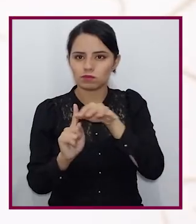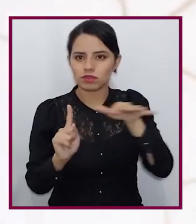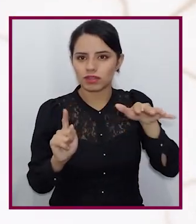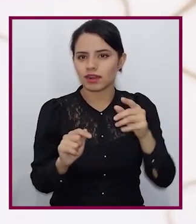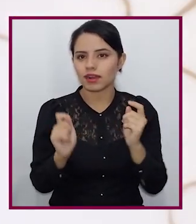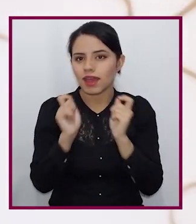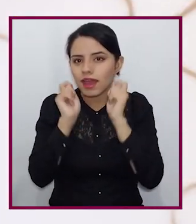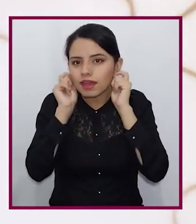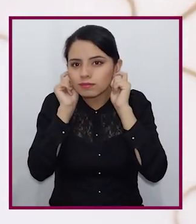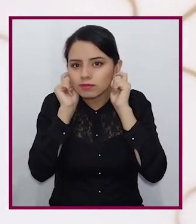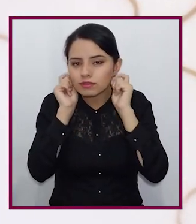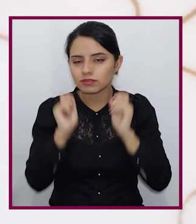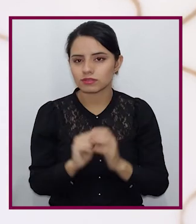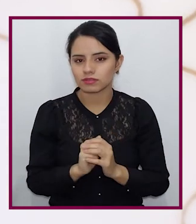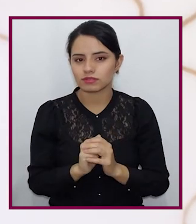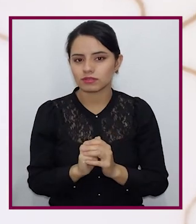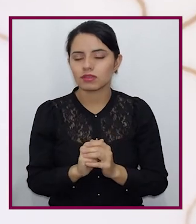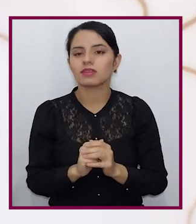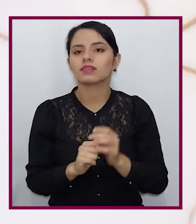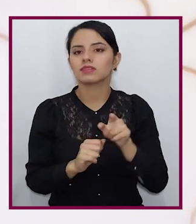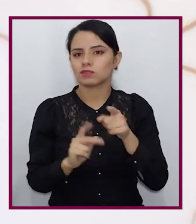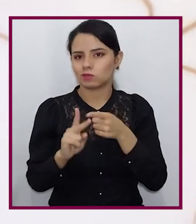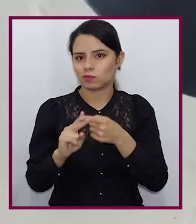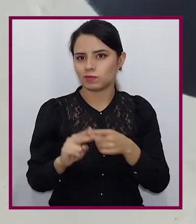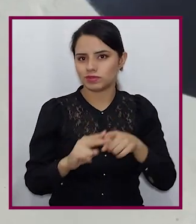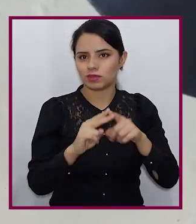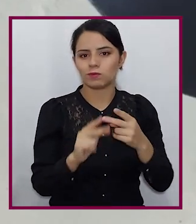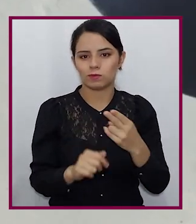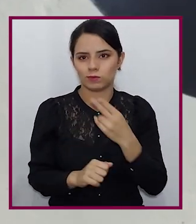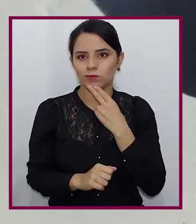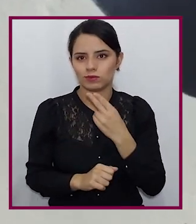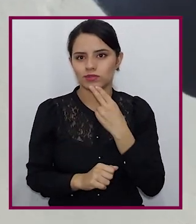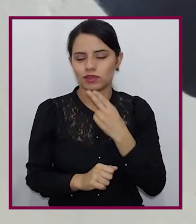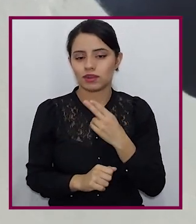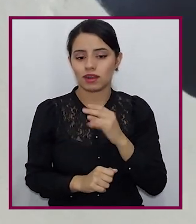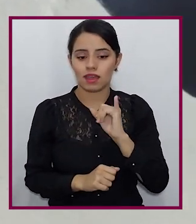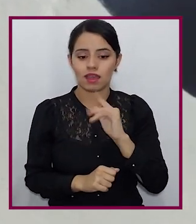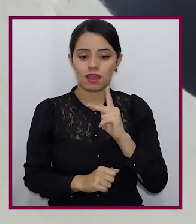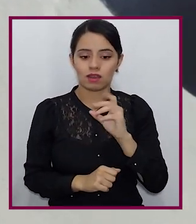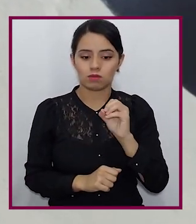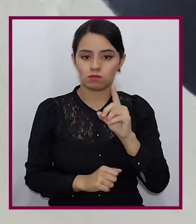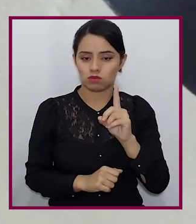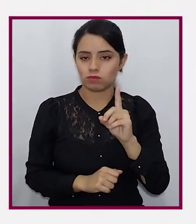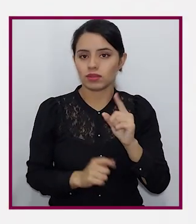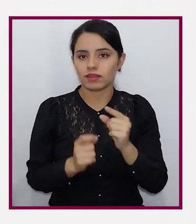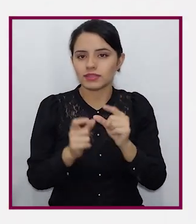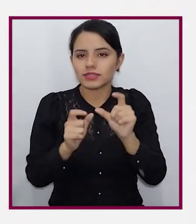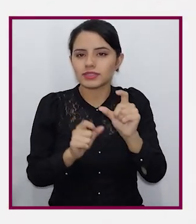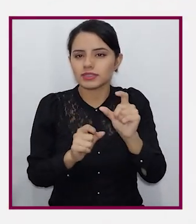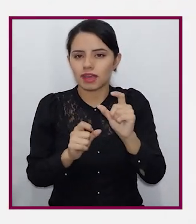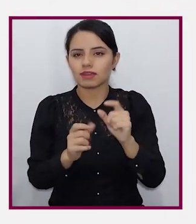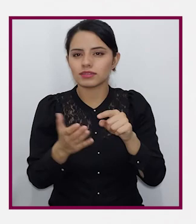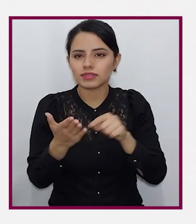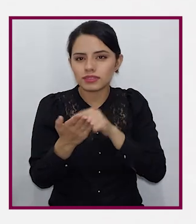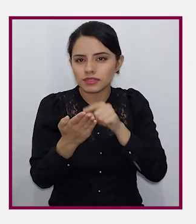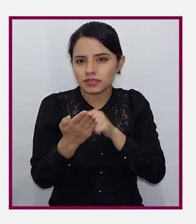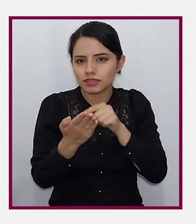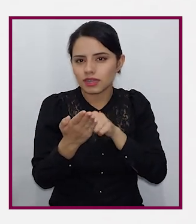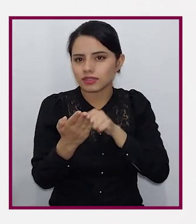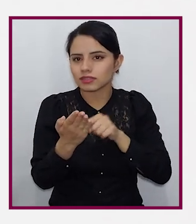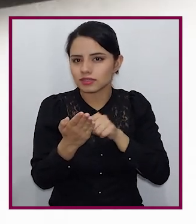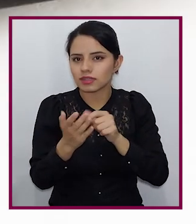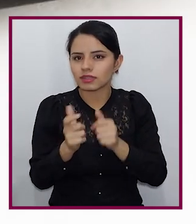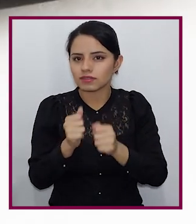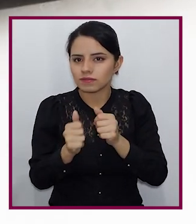iPod. Básicamente, cuando se empezó a usar este formato, el iPod era el dispositivo más usado para escuchar